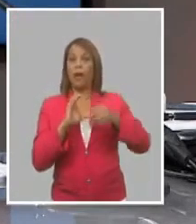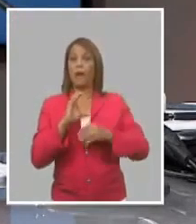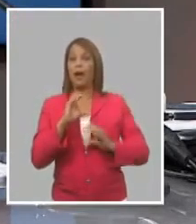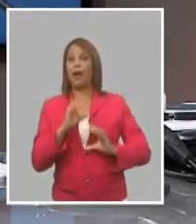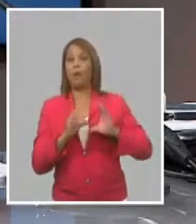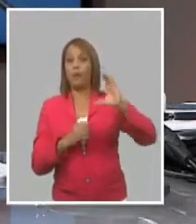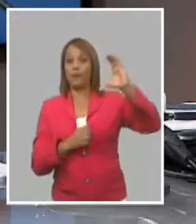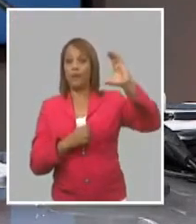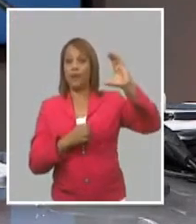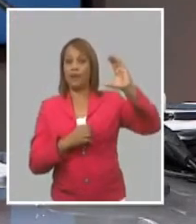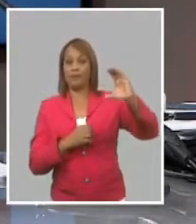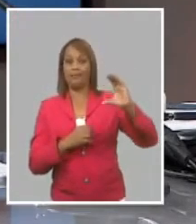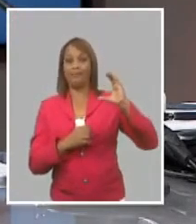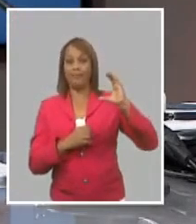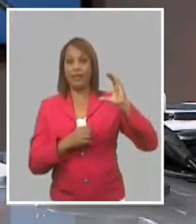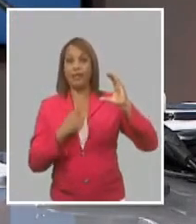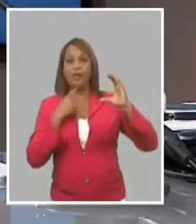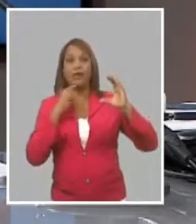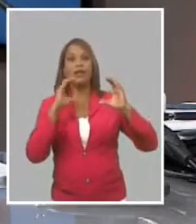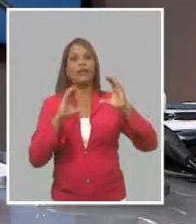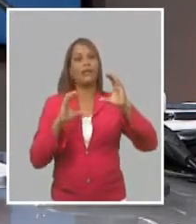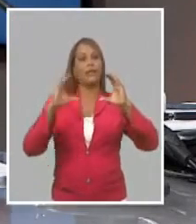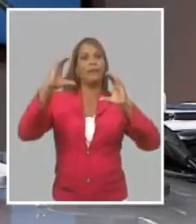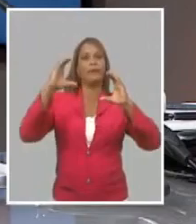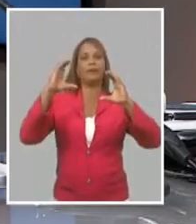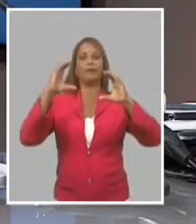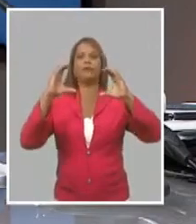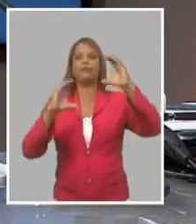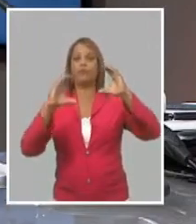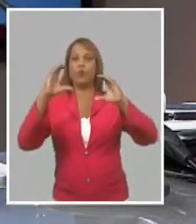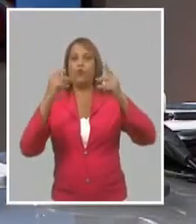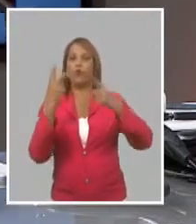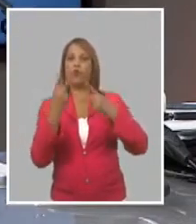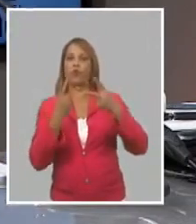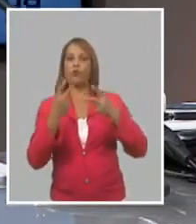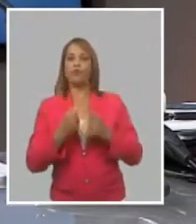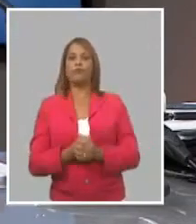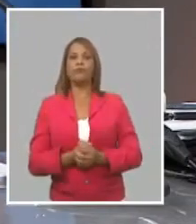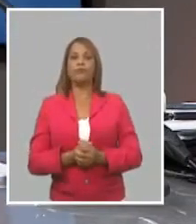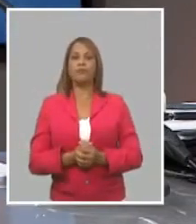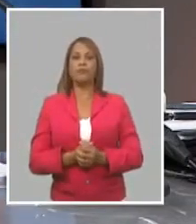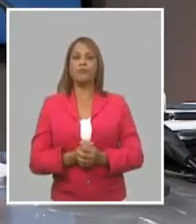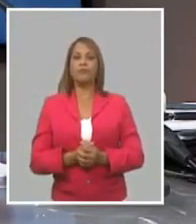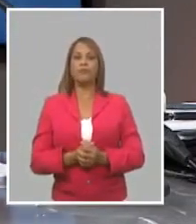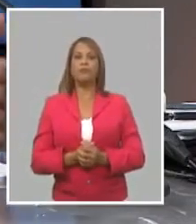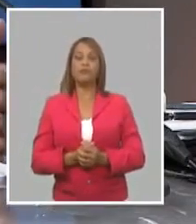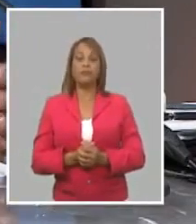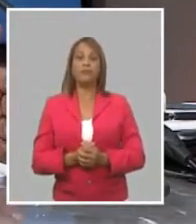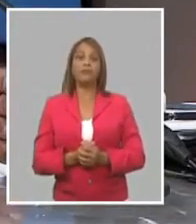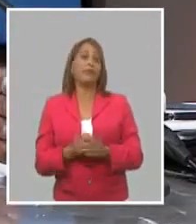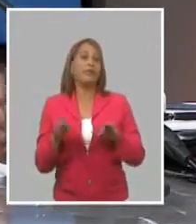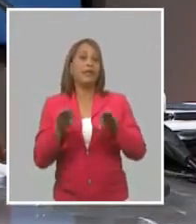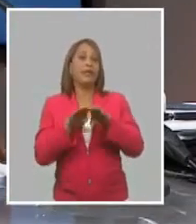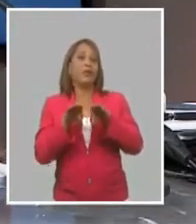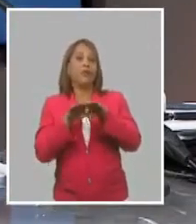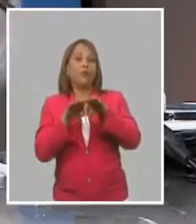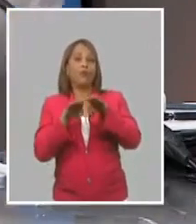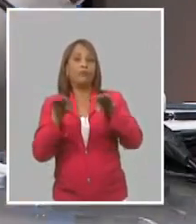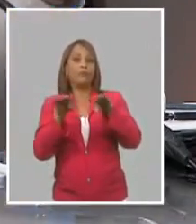salarios, es sinónimo de crecimiento de precios. Y el crecimiento de precios es sinónimo de